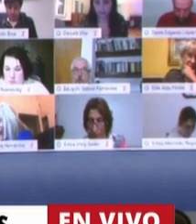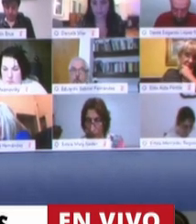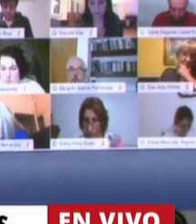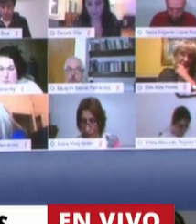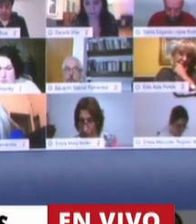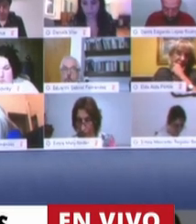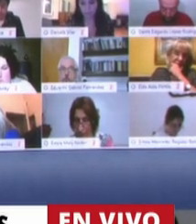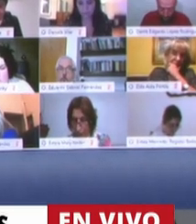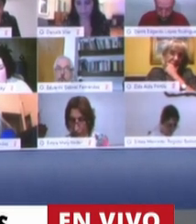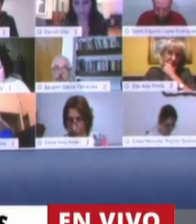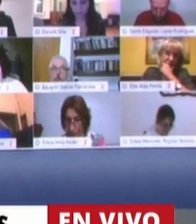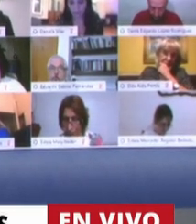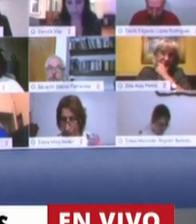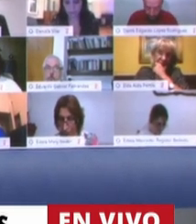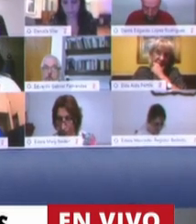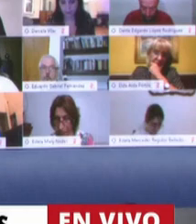las